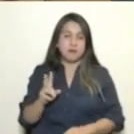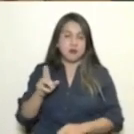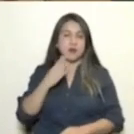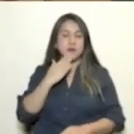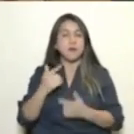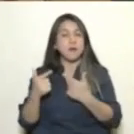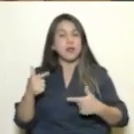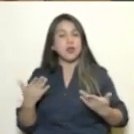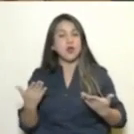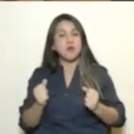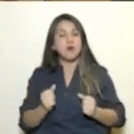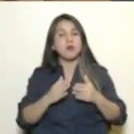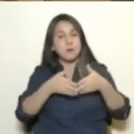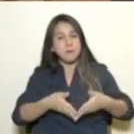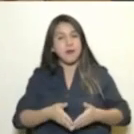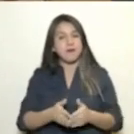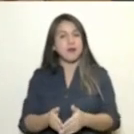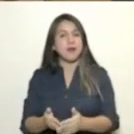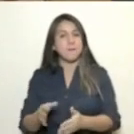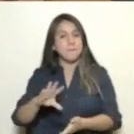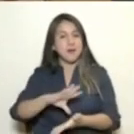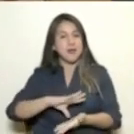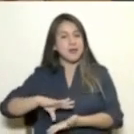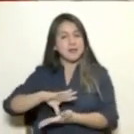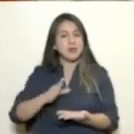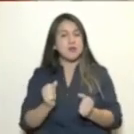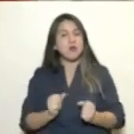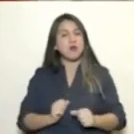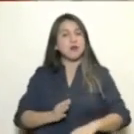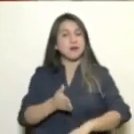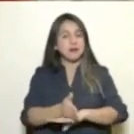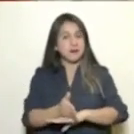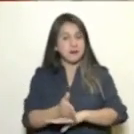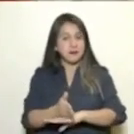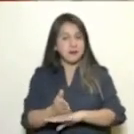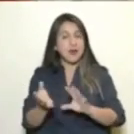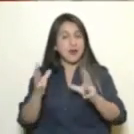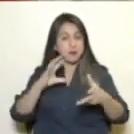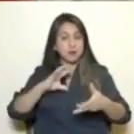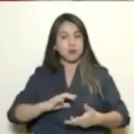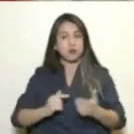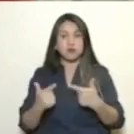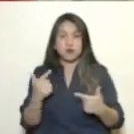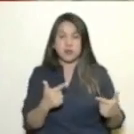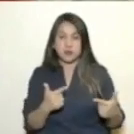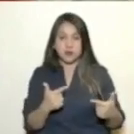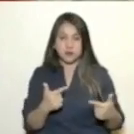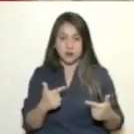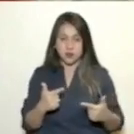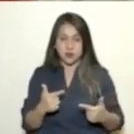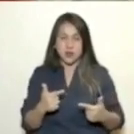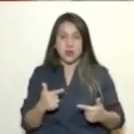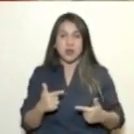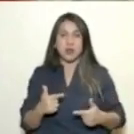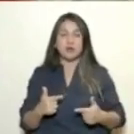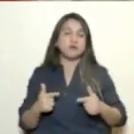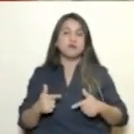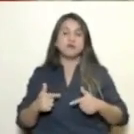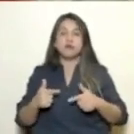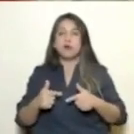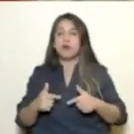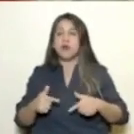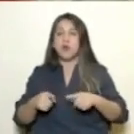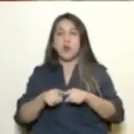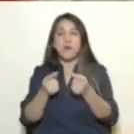puede navegar? ¿Cómo pueden navegar los países? ¿Cómo puede navegar el mundo político, etcétera, en un mar de incertidumbre, en